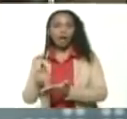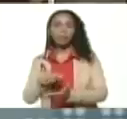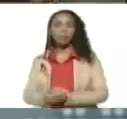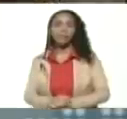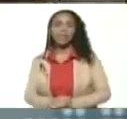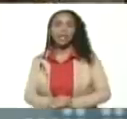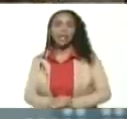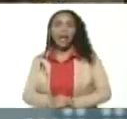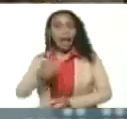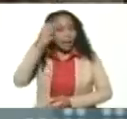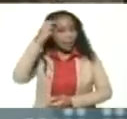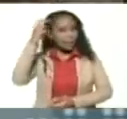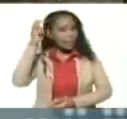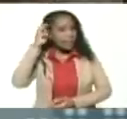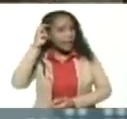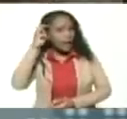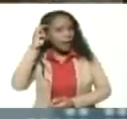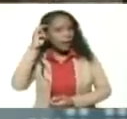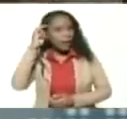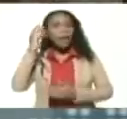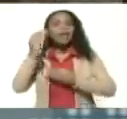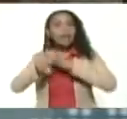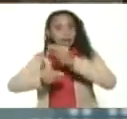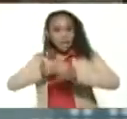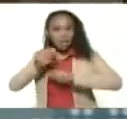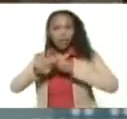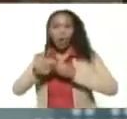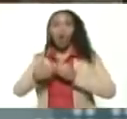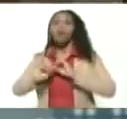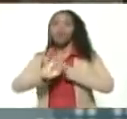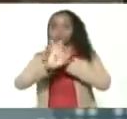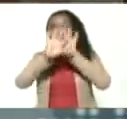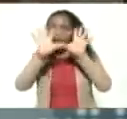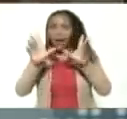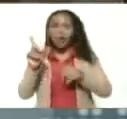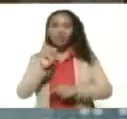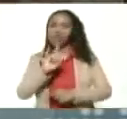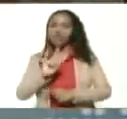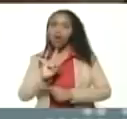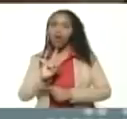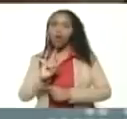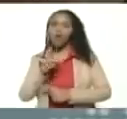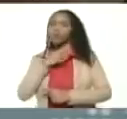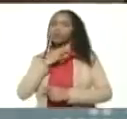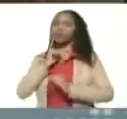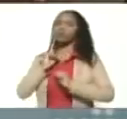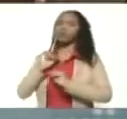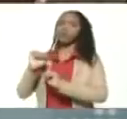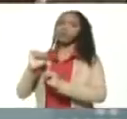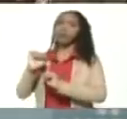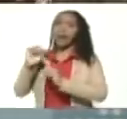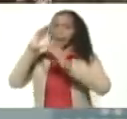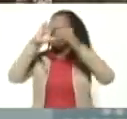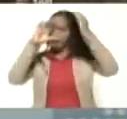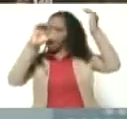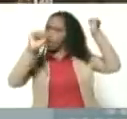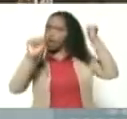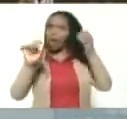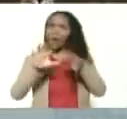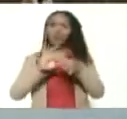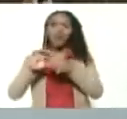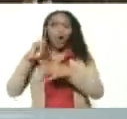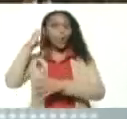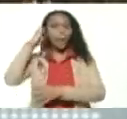el canciller de la República procedió a declarar persona no grata a la embajadora.